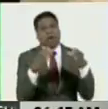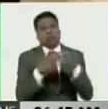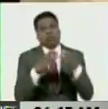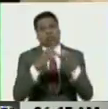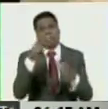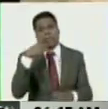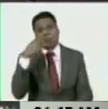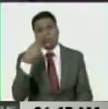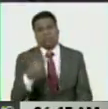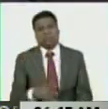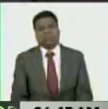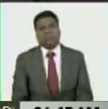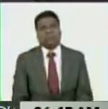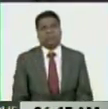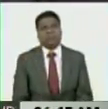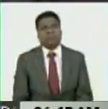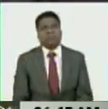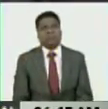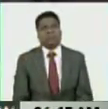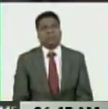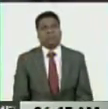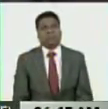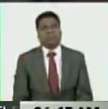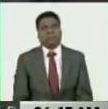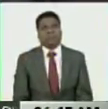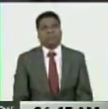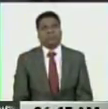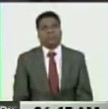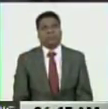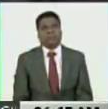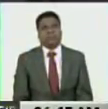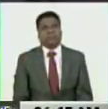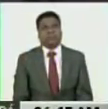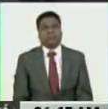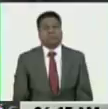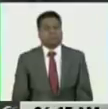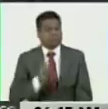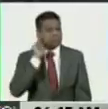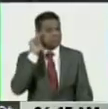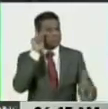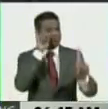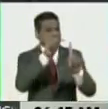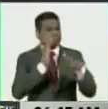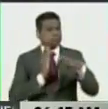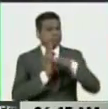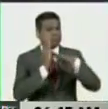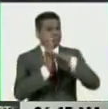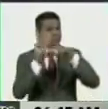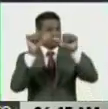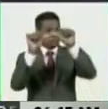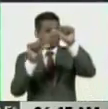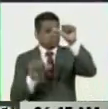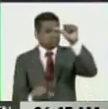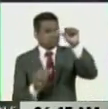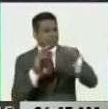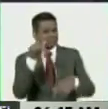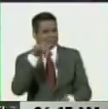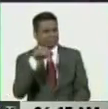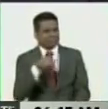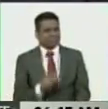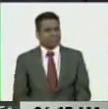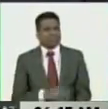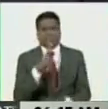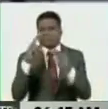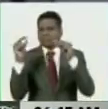políticos. Bueno, nosotros con esa respuesta, que es bastante precisa, vamos a ir a una pausa, pero al regreso vamos a hablar